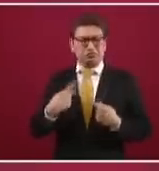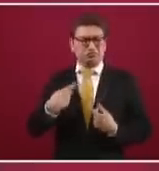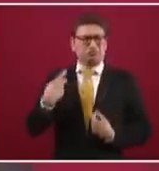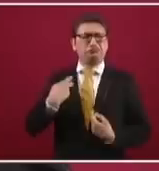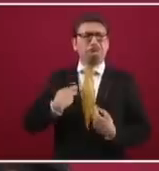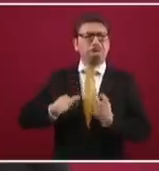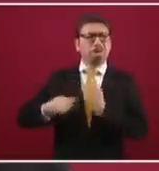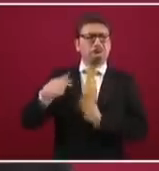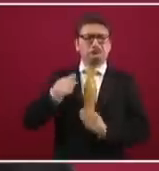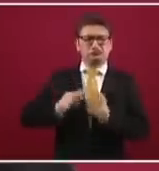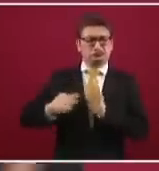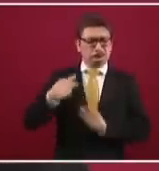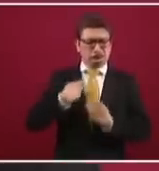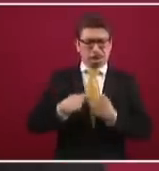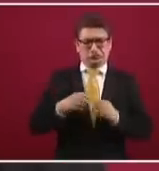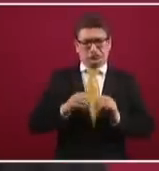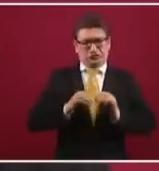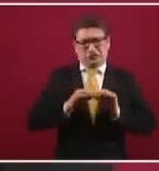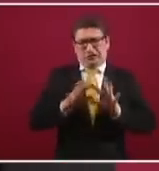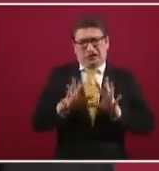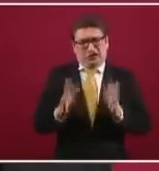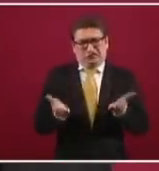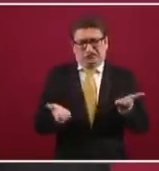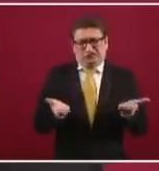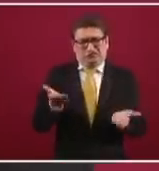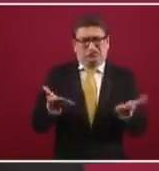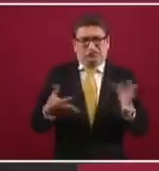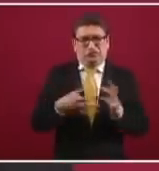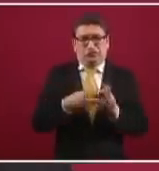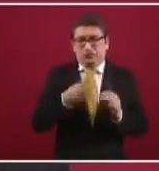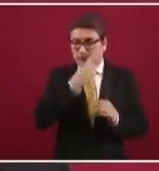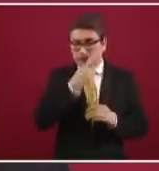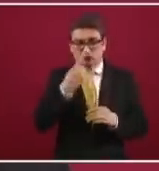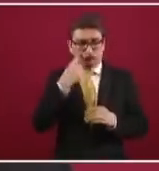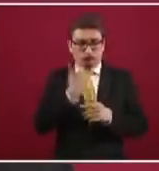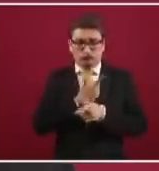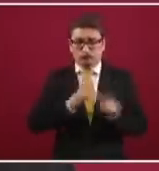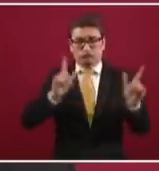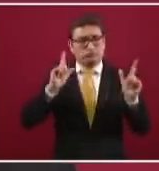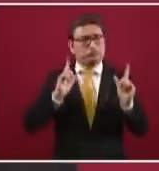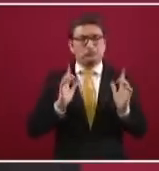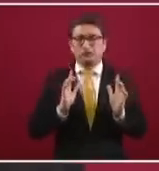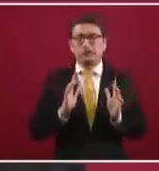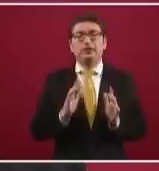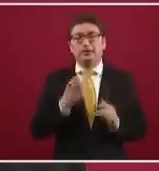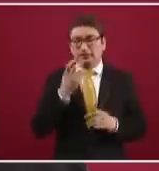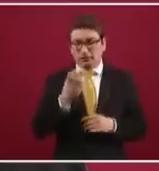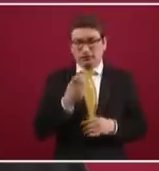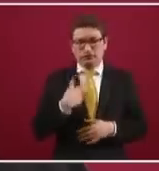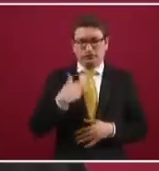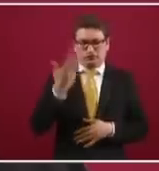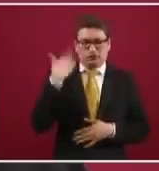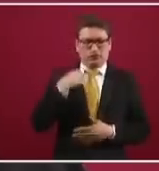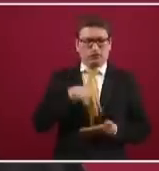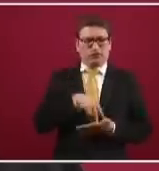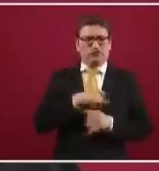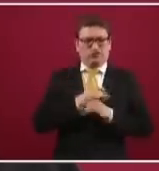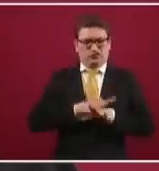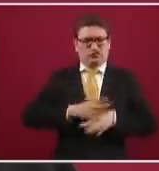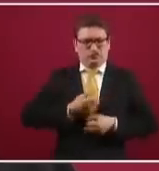y lo dije en mi informe, hemos corrido con suerte.